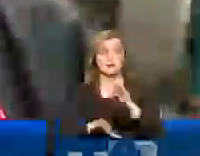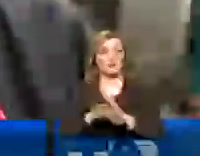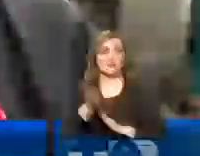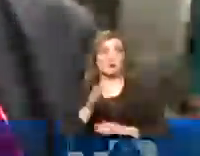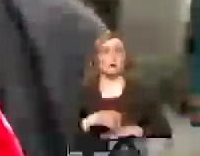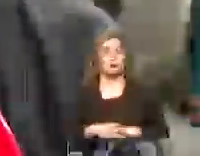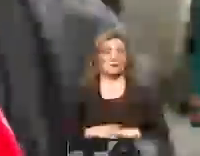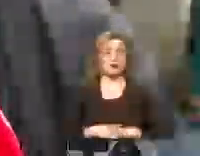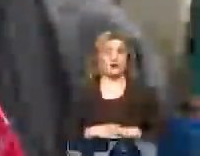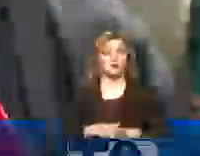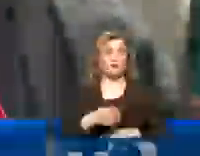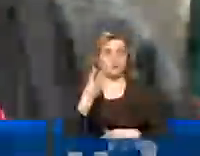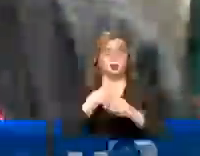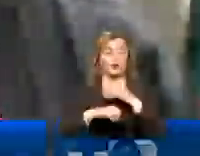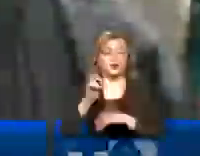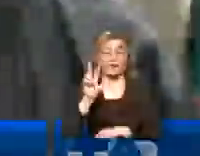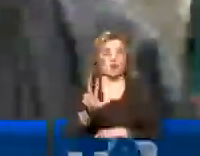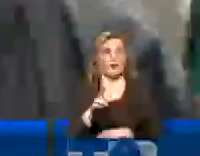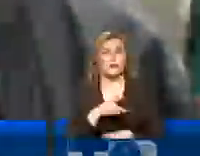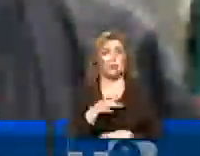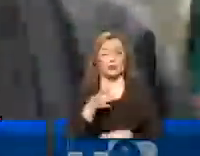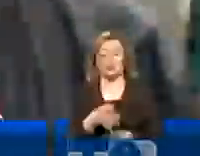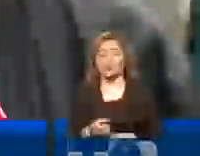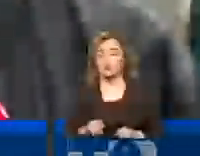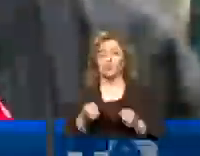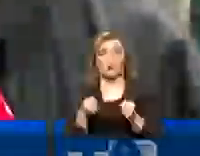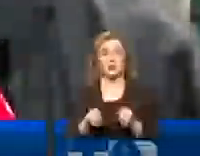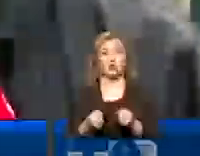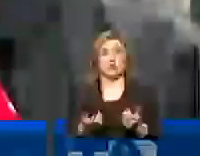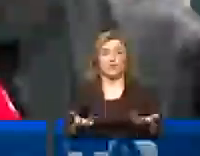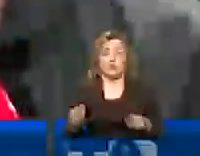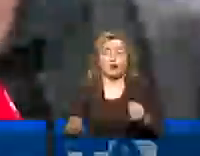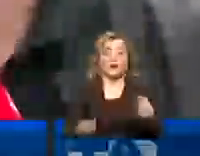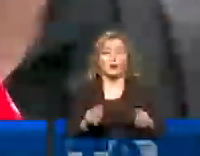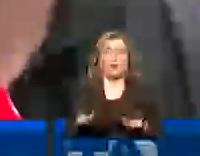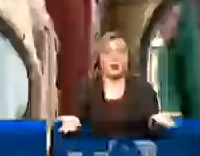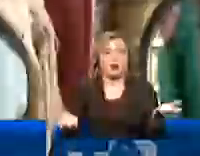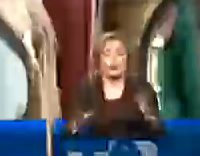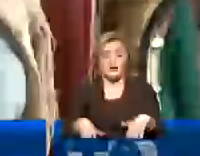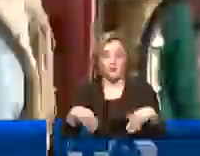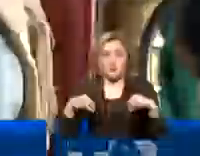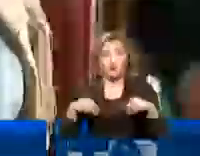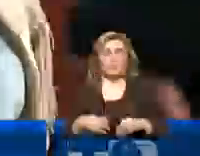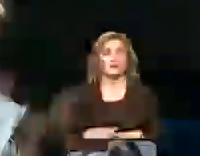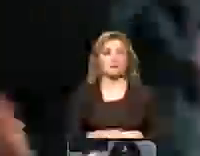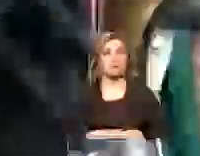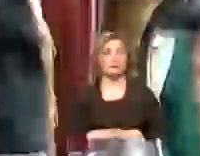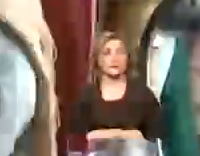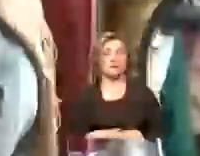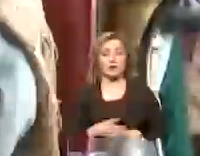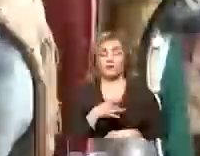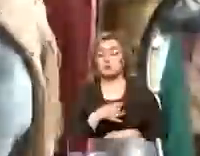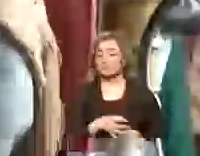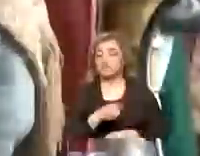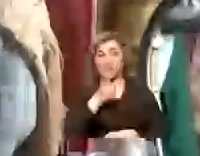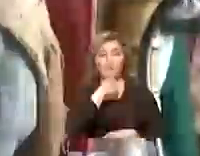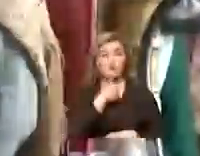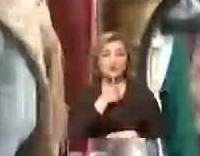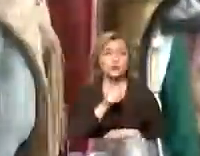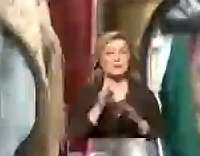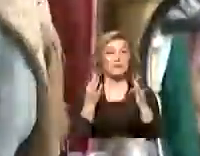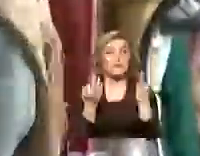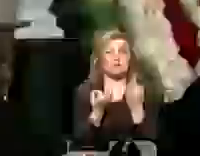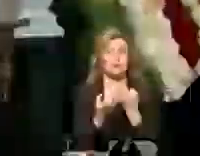prácticamente. Son 3 hijos, perder es duro para mí, pero ¿qué más me queda? Resignarme. Son momentos duros los que están soportando